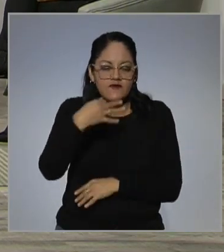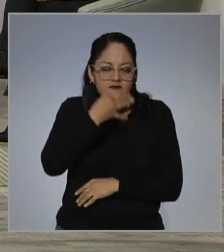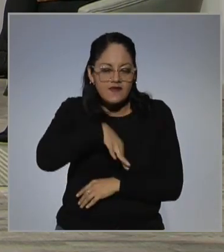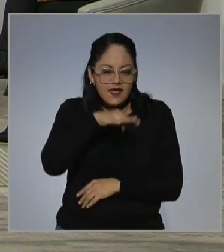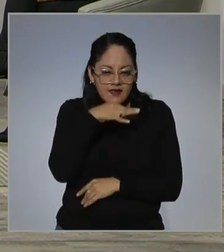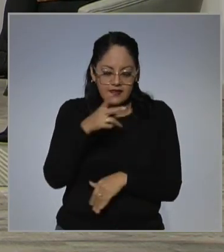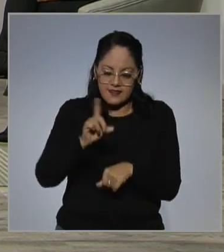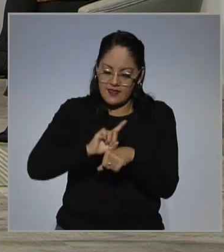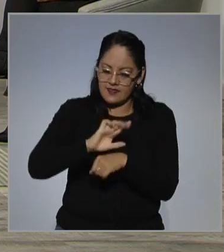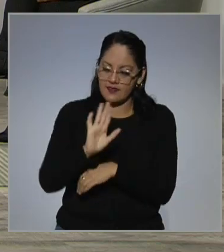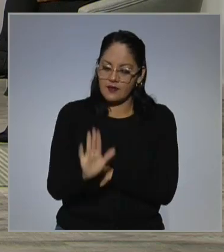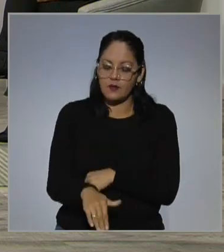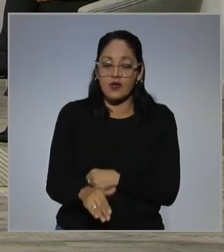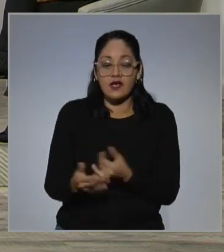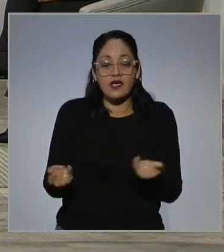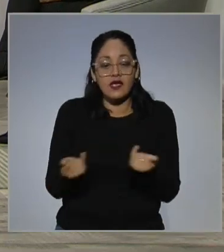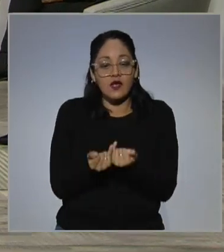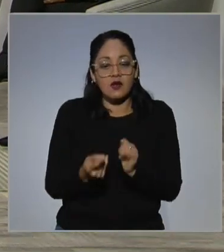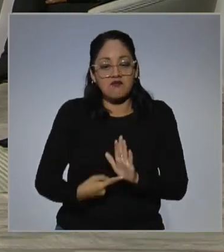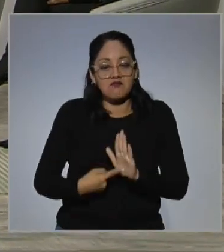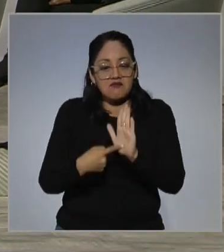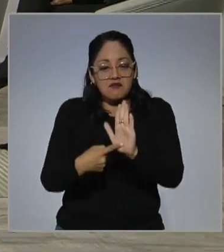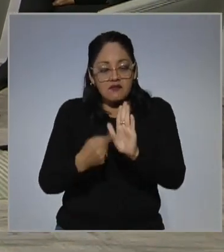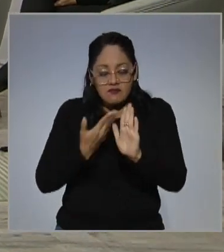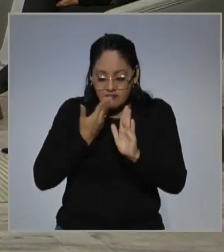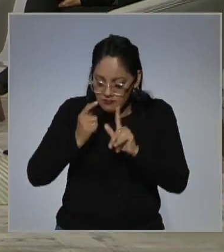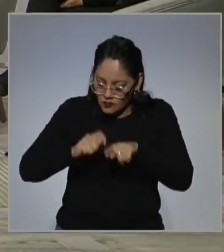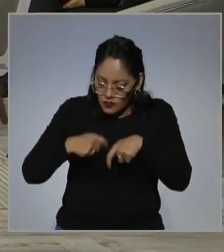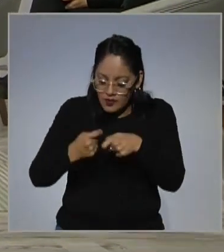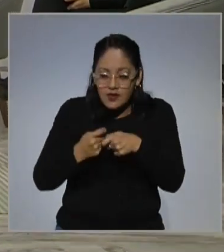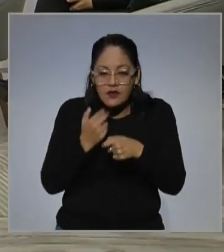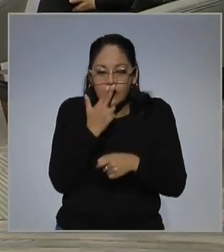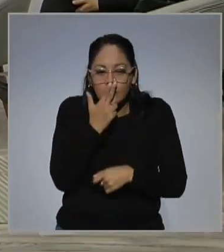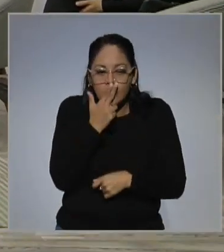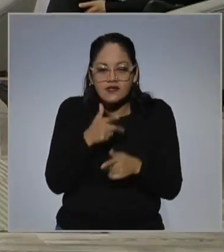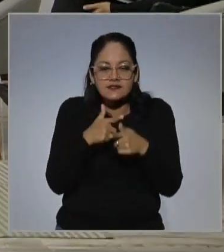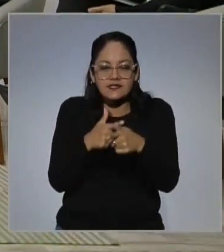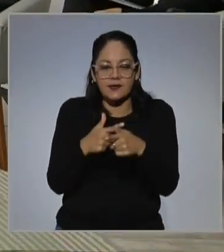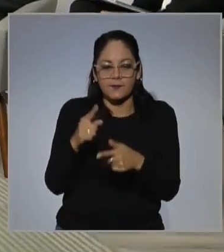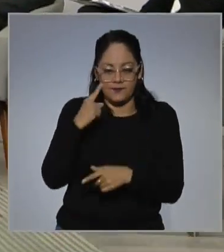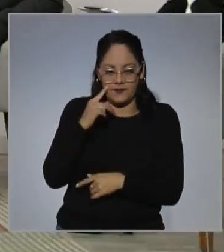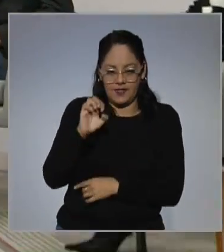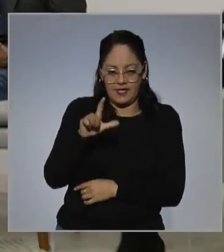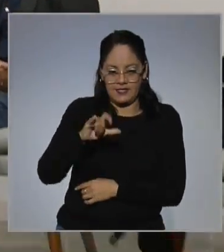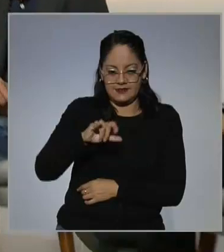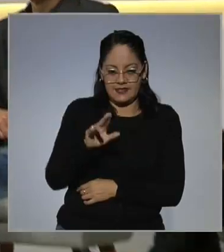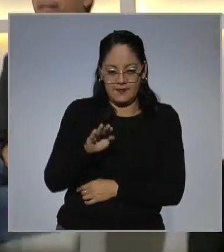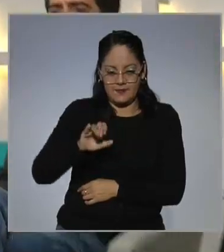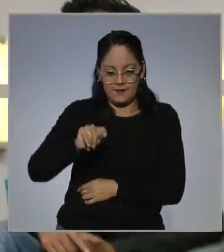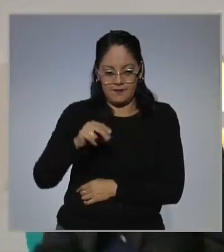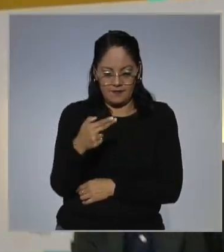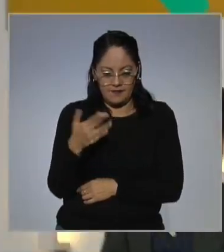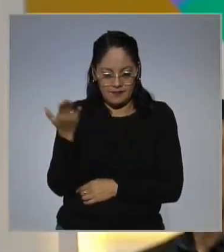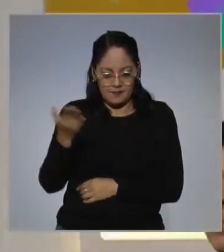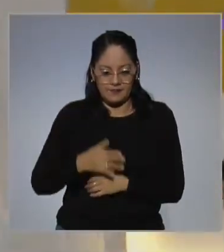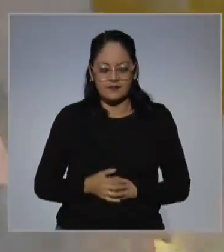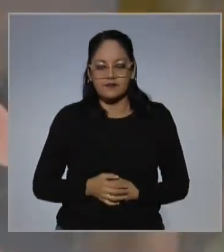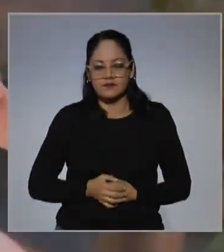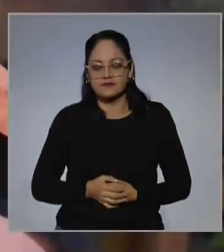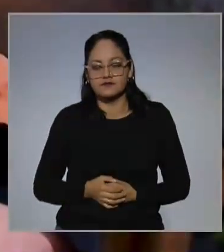de Muertos y la manera en que se preserva esta tradición. Escuchamos a Elizabeth y regresamos.